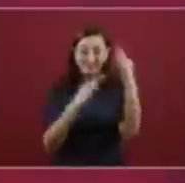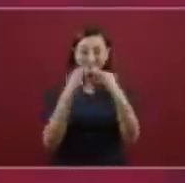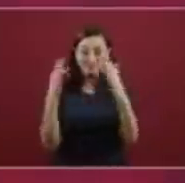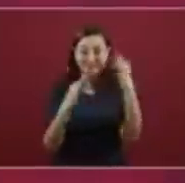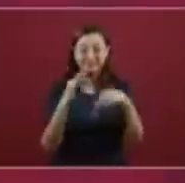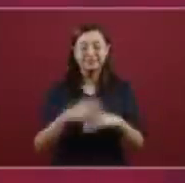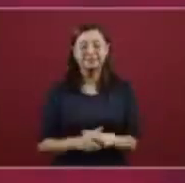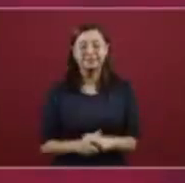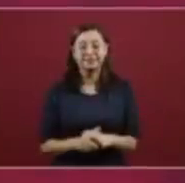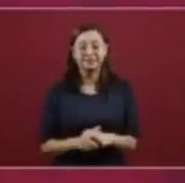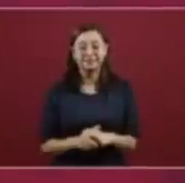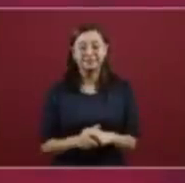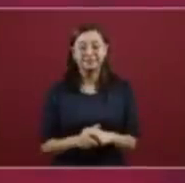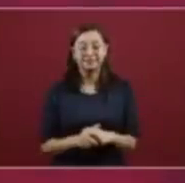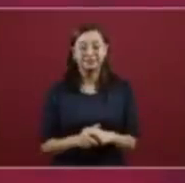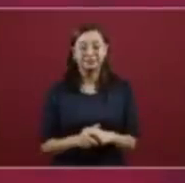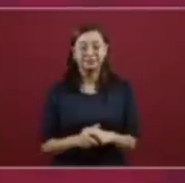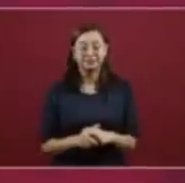Vamos